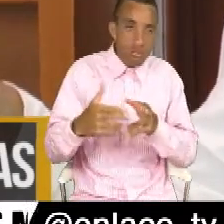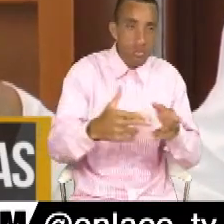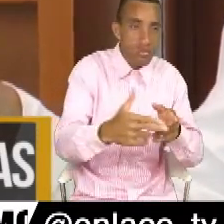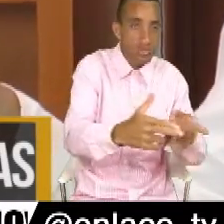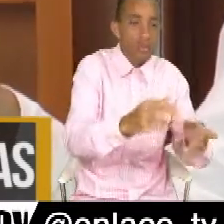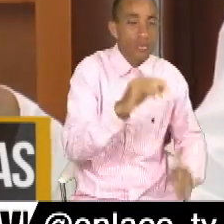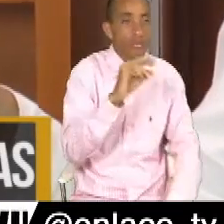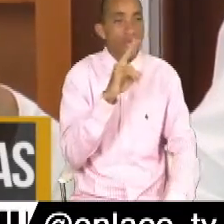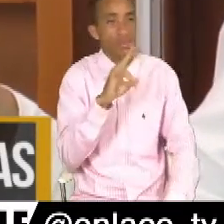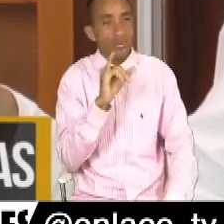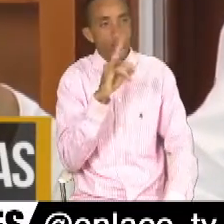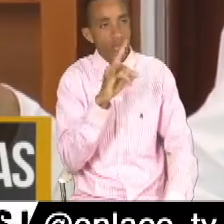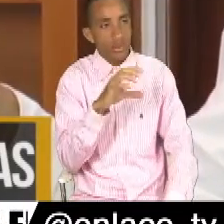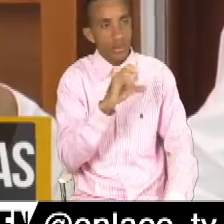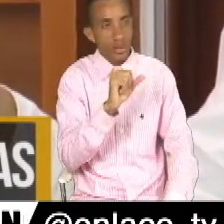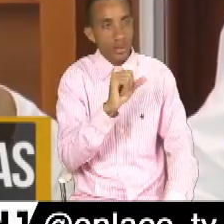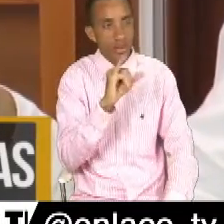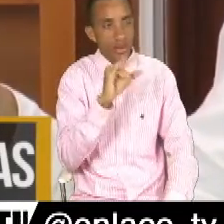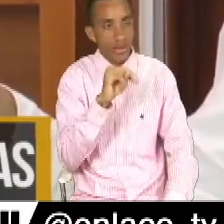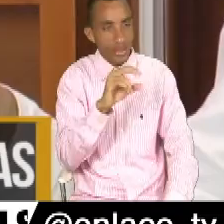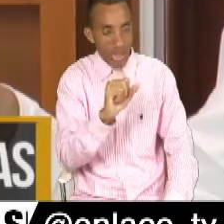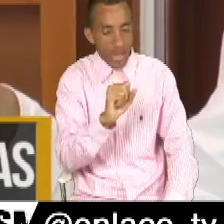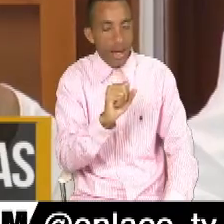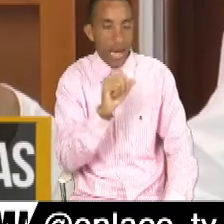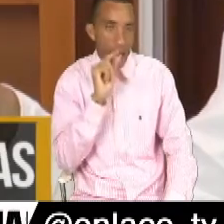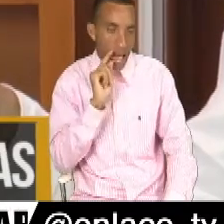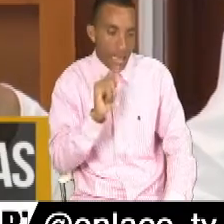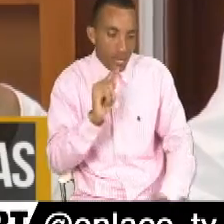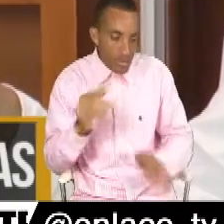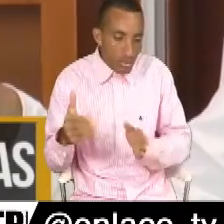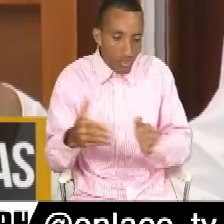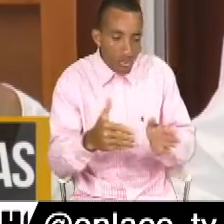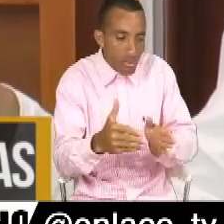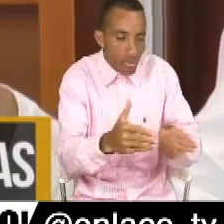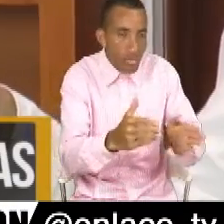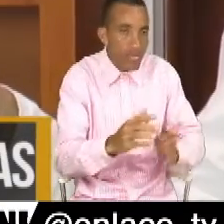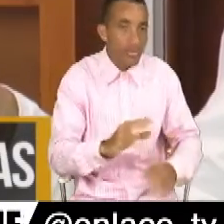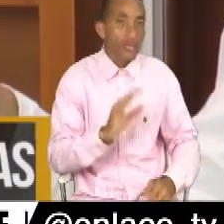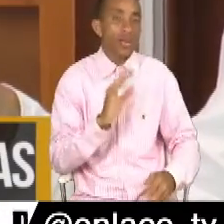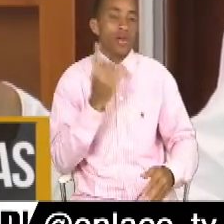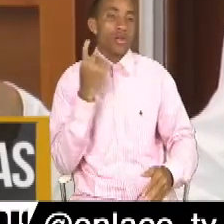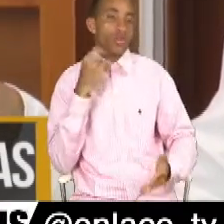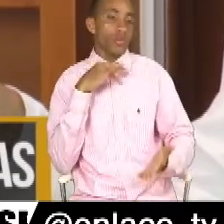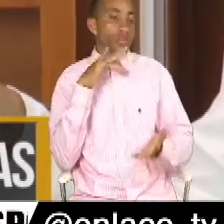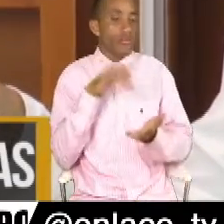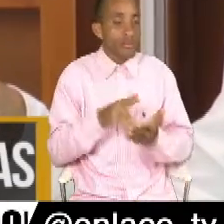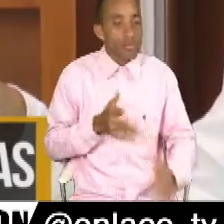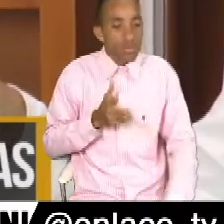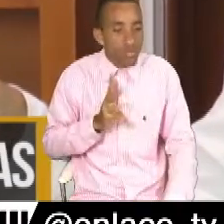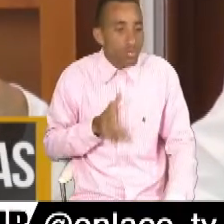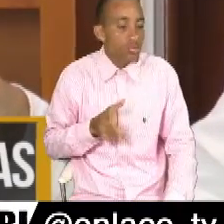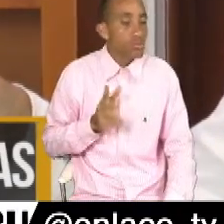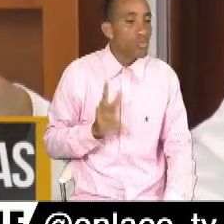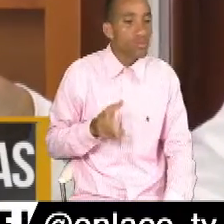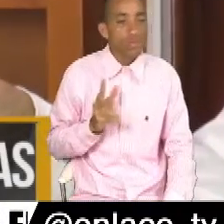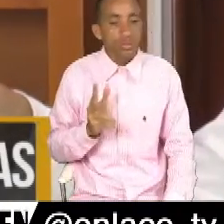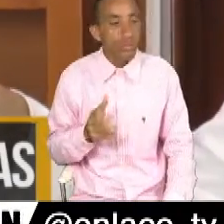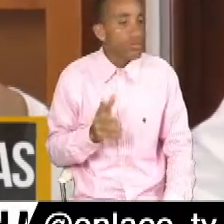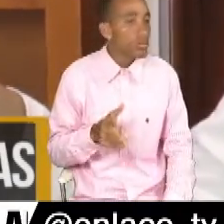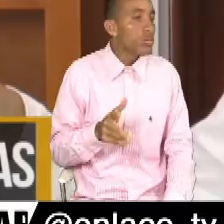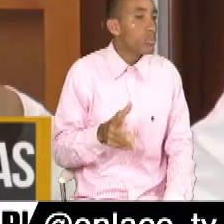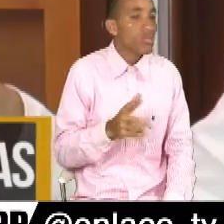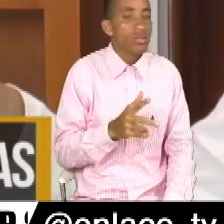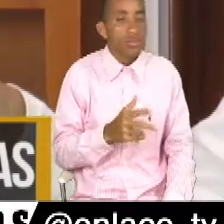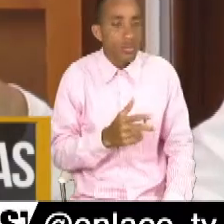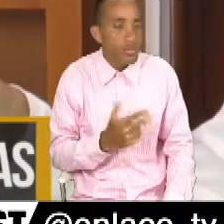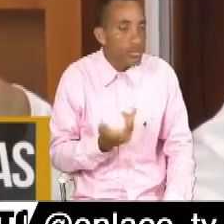cual a su vez es tributaria del Zarzal, hicimos ayer recorridos y hoy acabamos de hacer un recorrido a